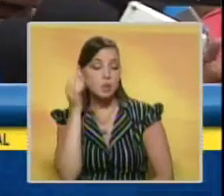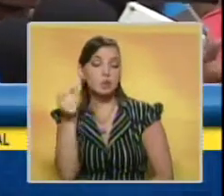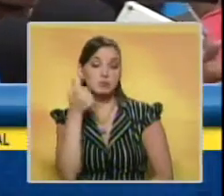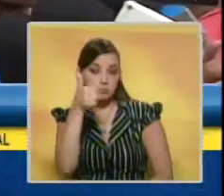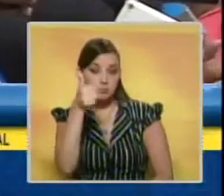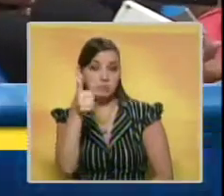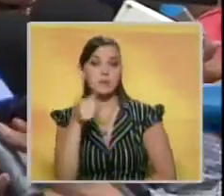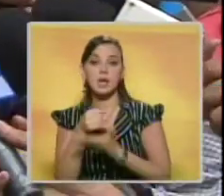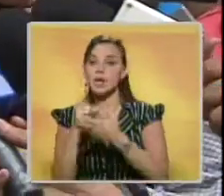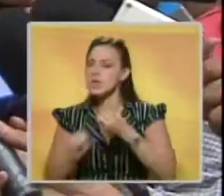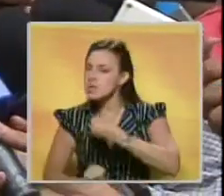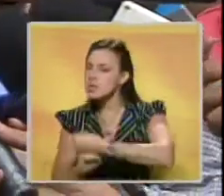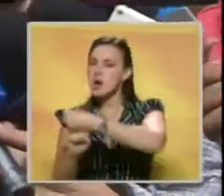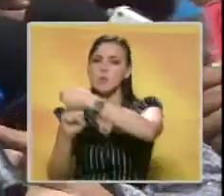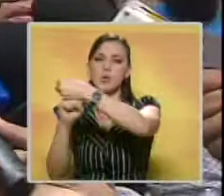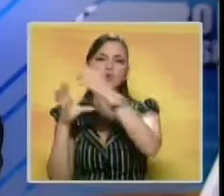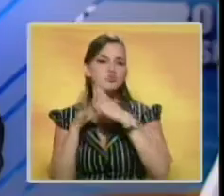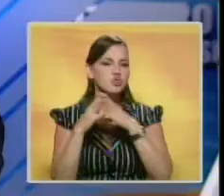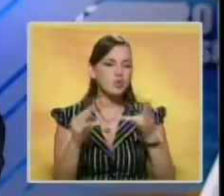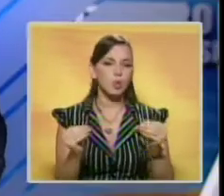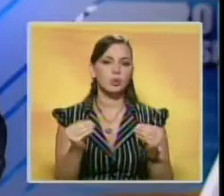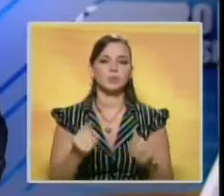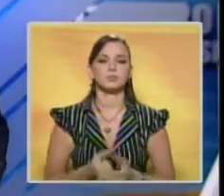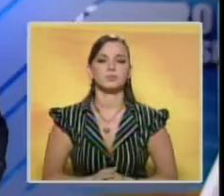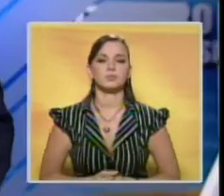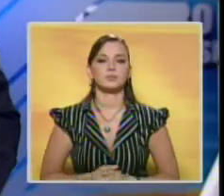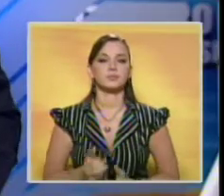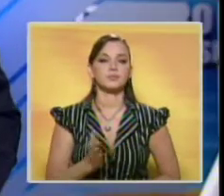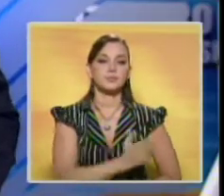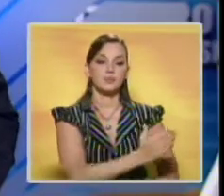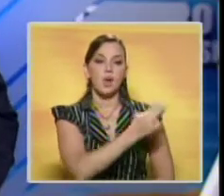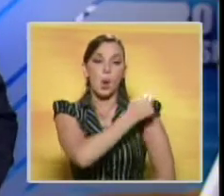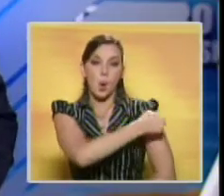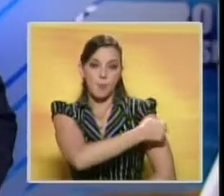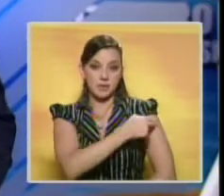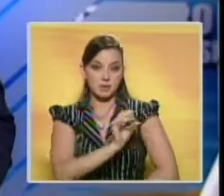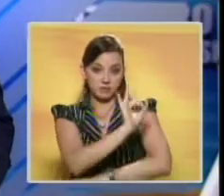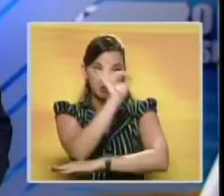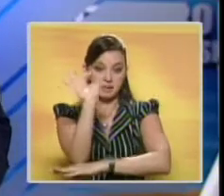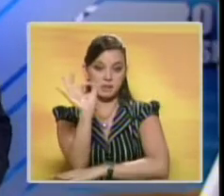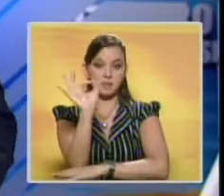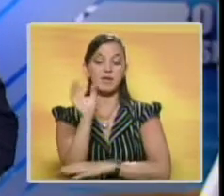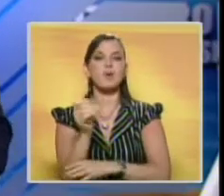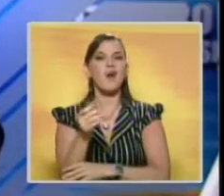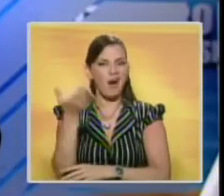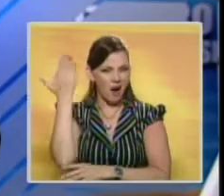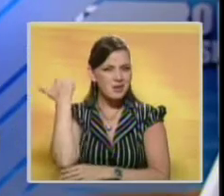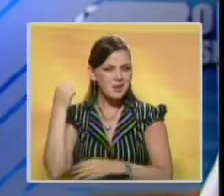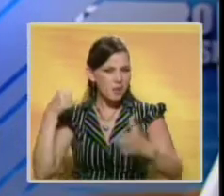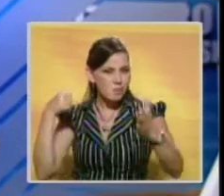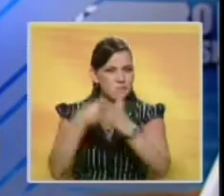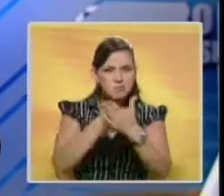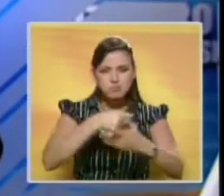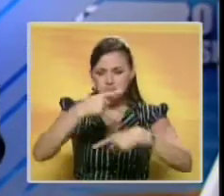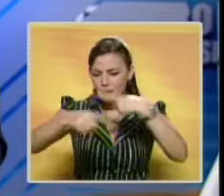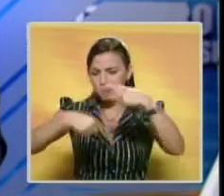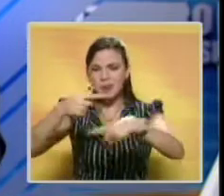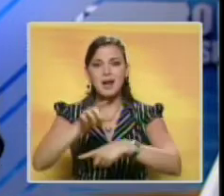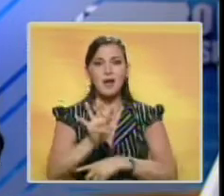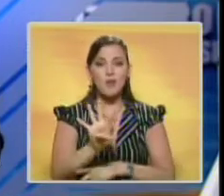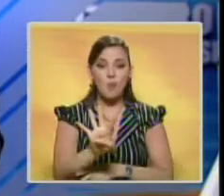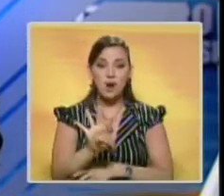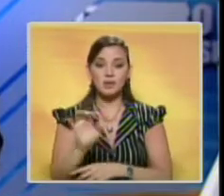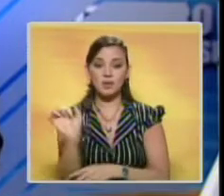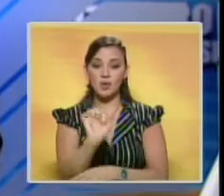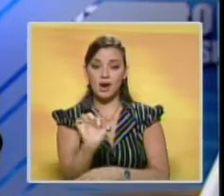ellos todo el apoyo del Estado revolucionario. En el Hospital Central de Barquisimeto se recuperan los lesionados del accidente que involucró 4